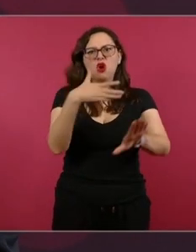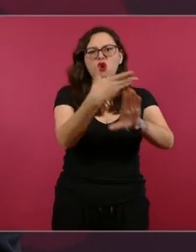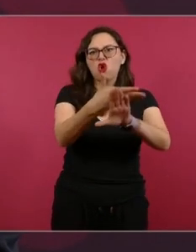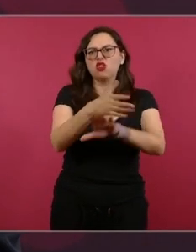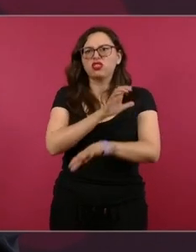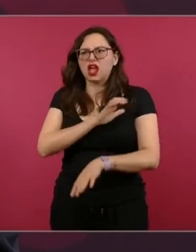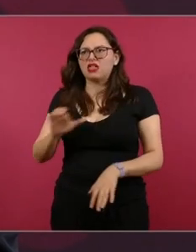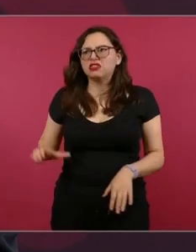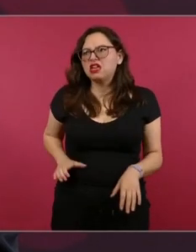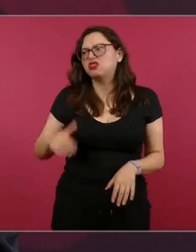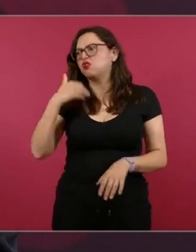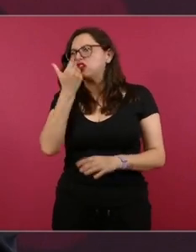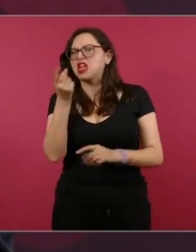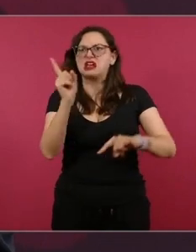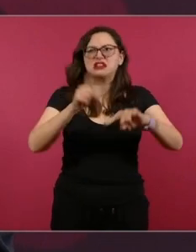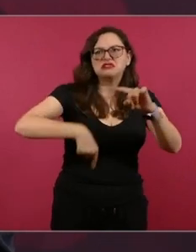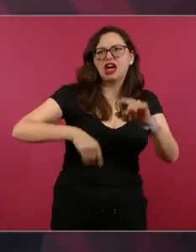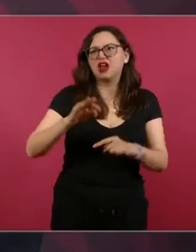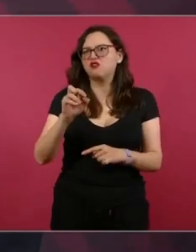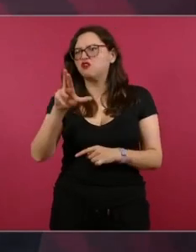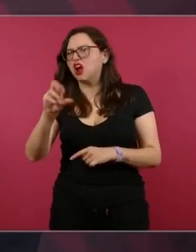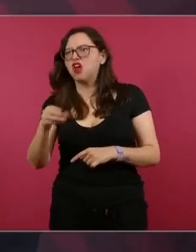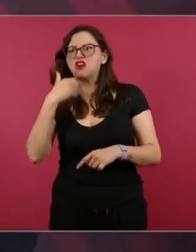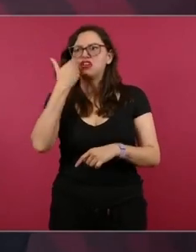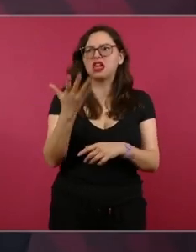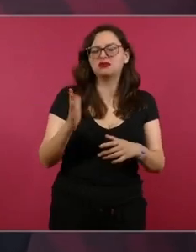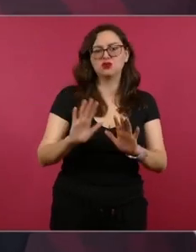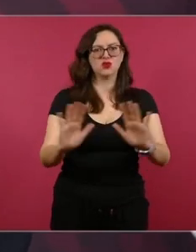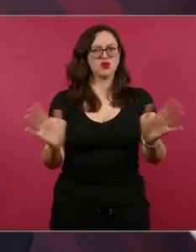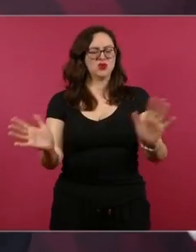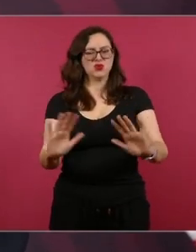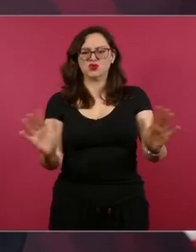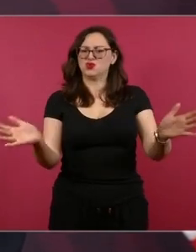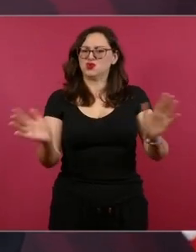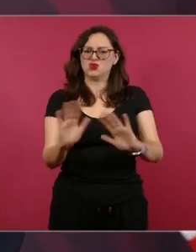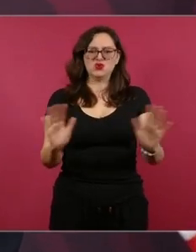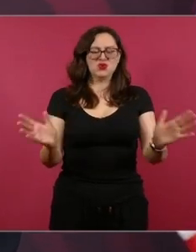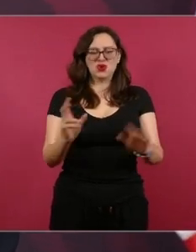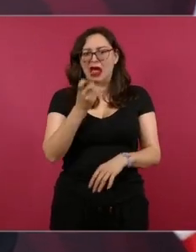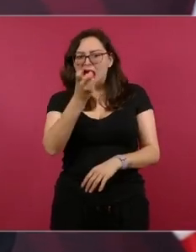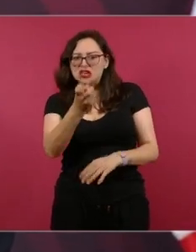el que tiene que desaforar? El pueblo.